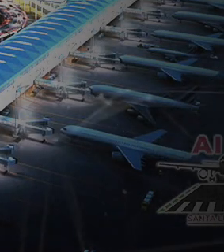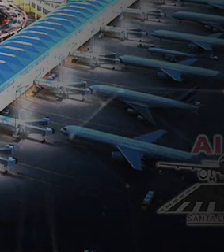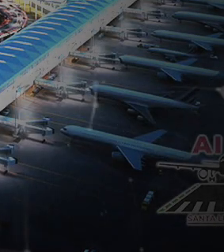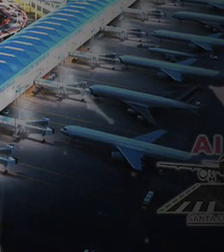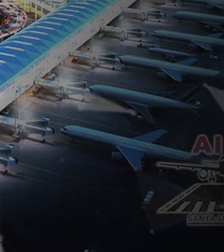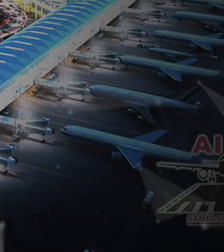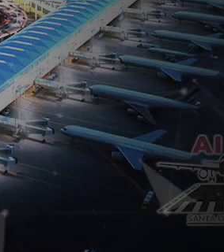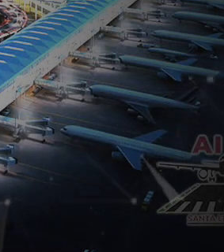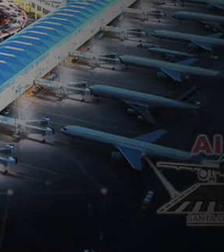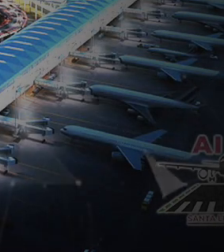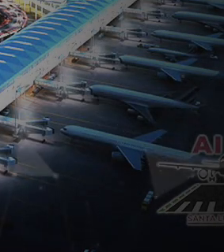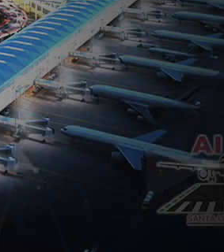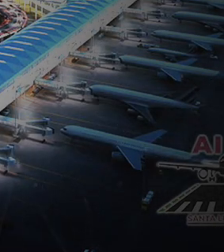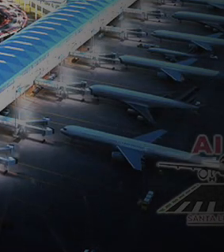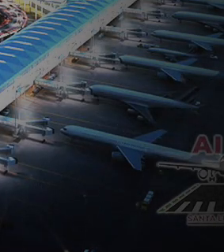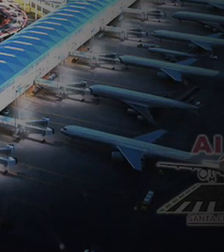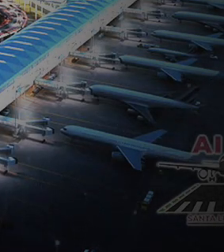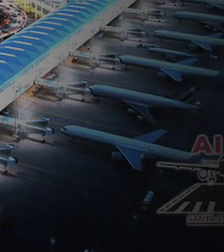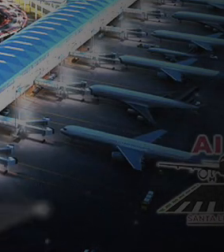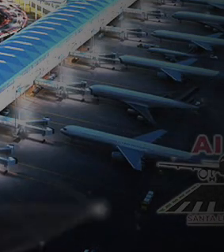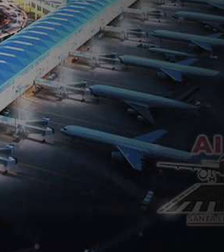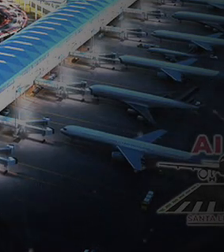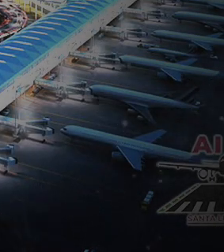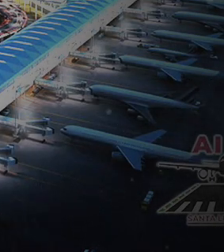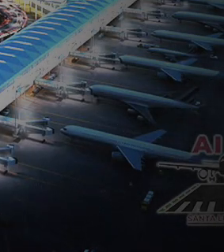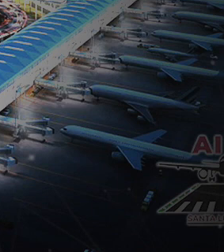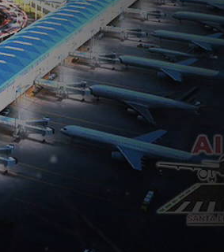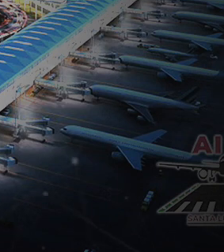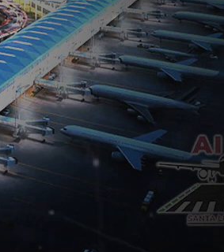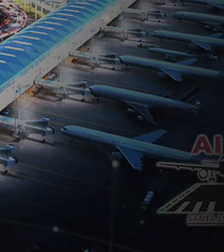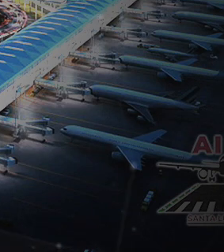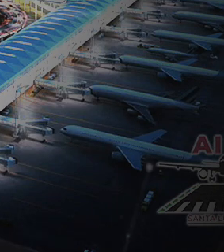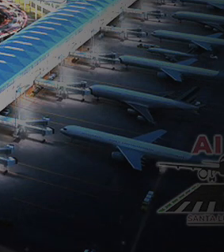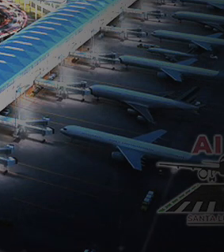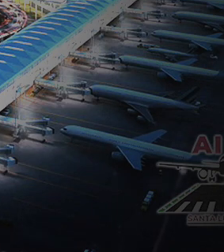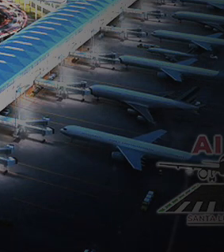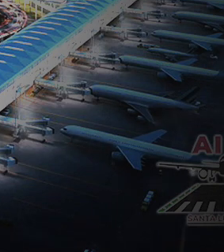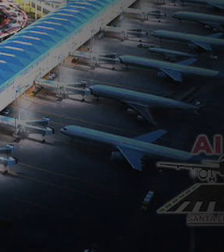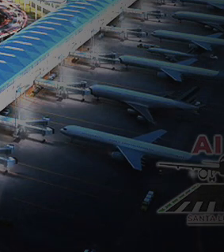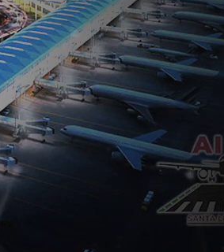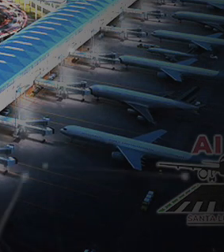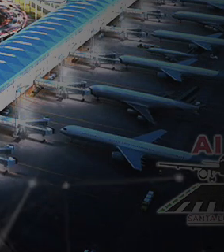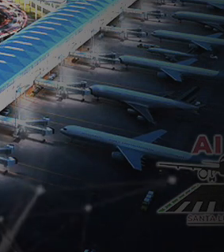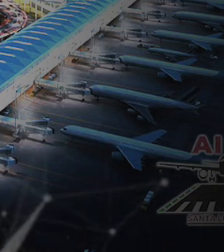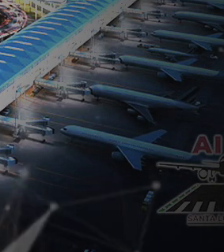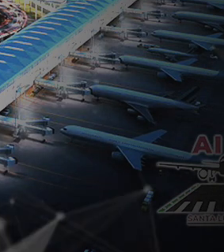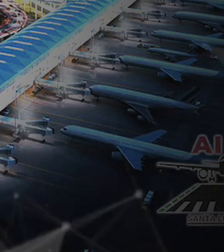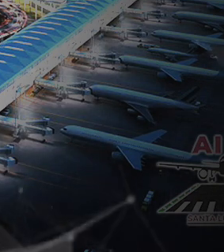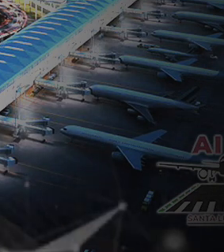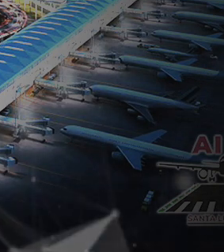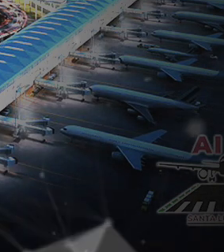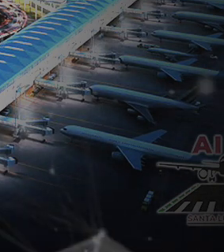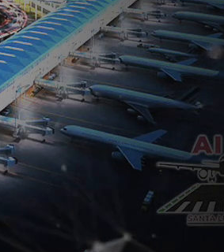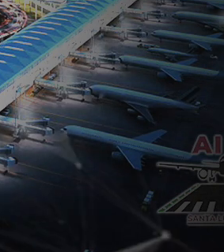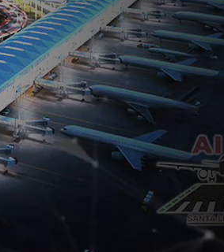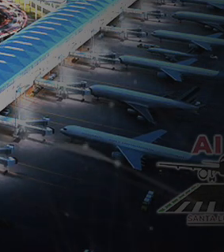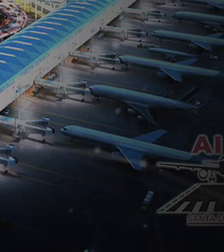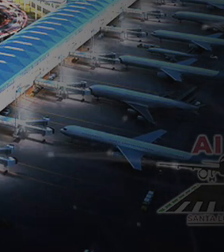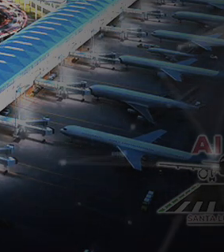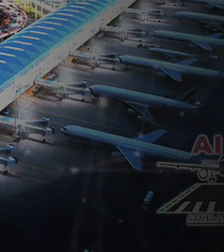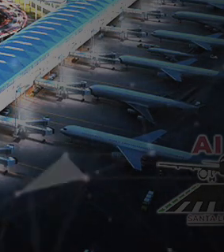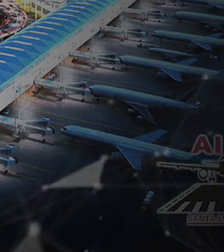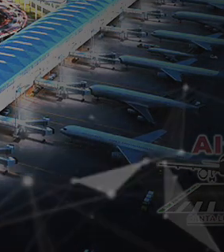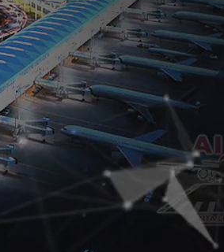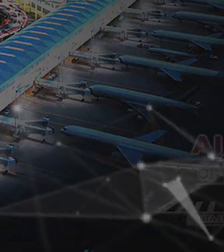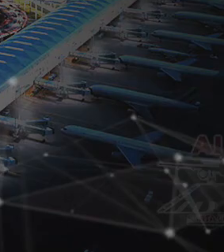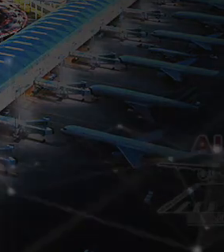Mantente informado y visita nuestra cuenta de Twitter, @escuchadiario, donde podrás encontrar notas destacadas y lo más reciente